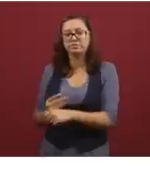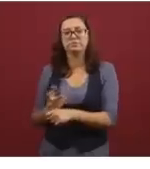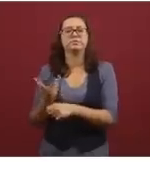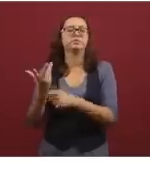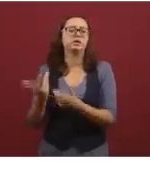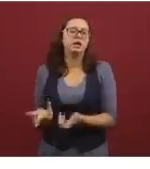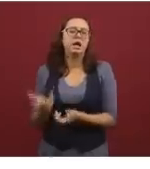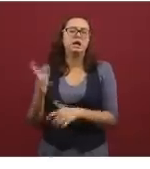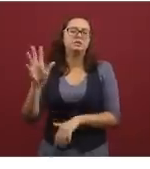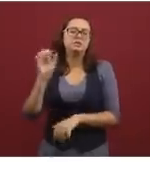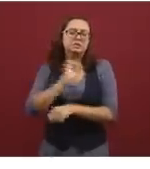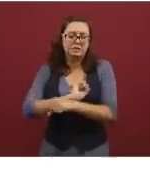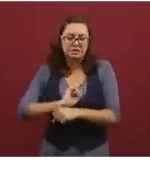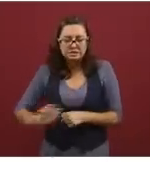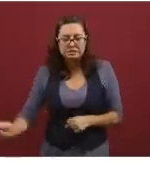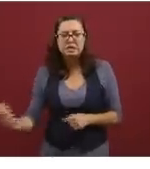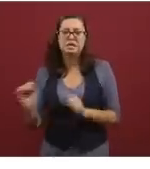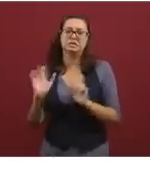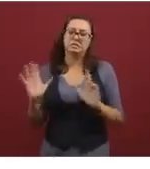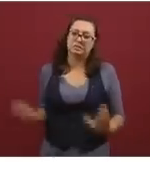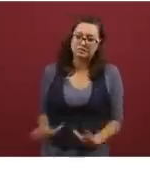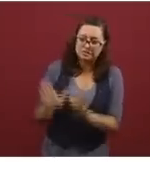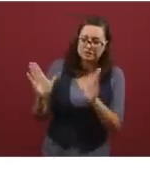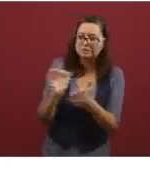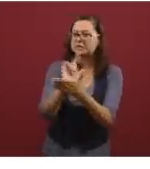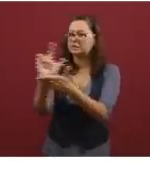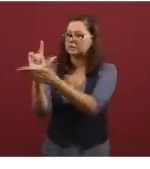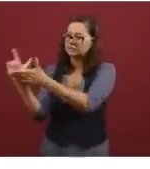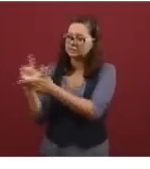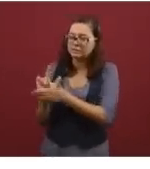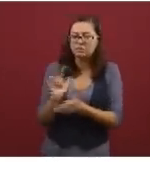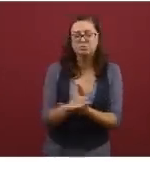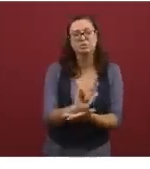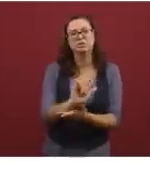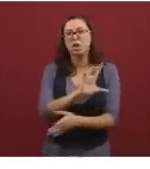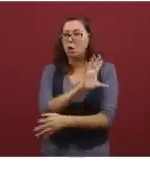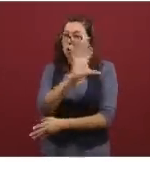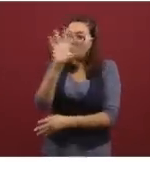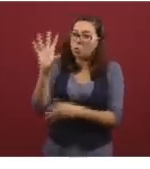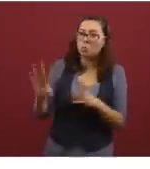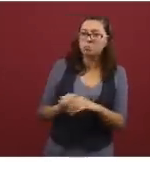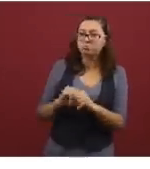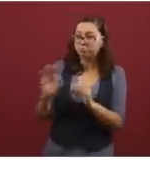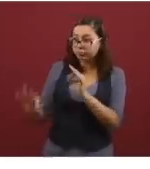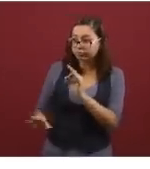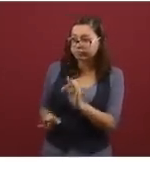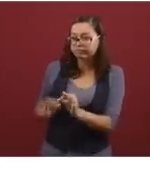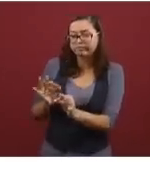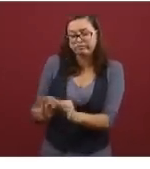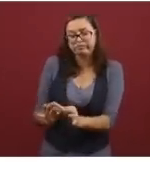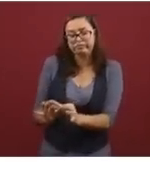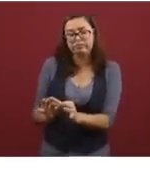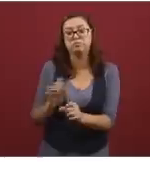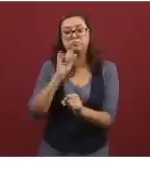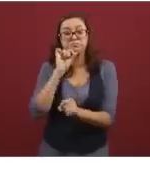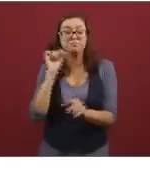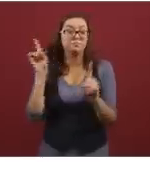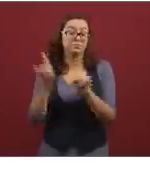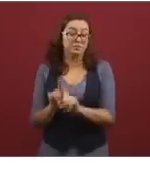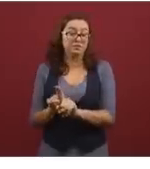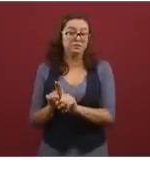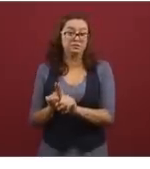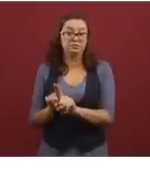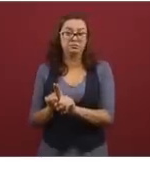reparaciones menores, las estimulaciones, las limpiezas, las optimizaciones y la producción temprana